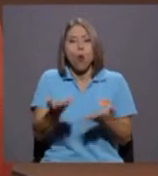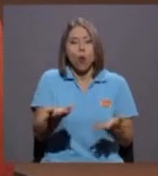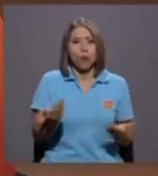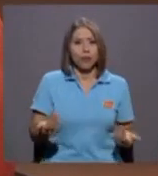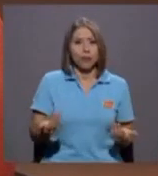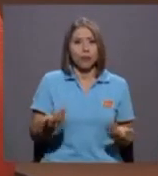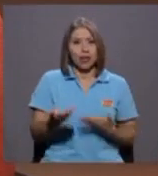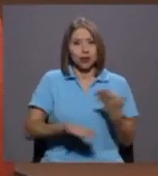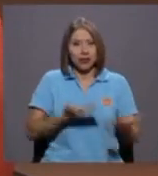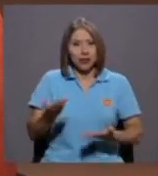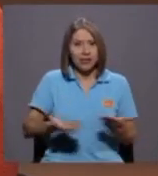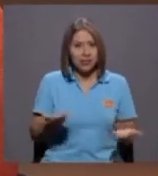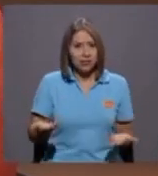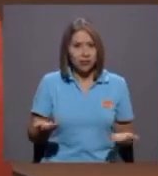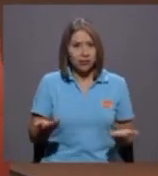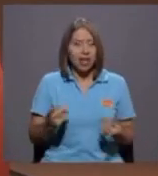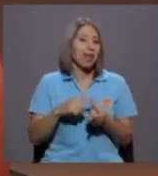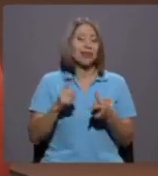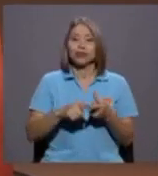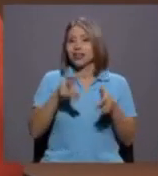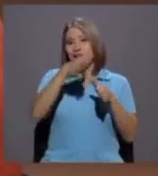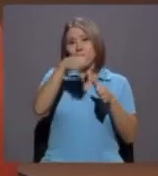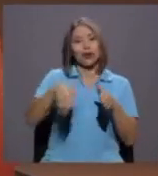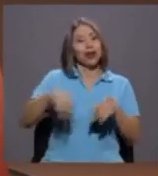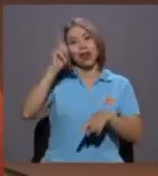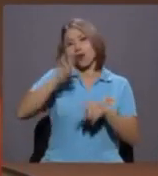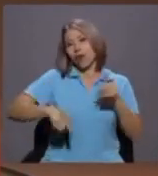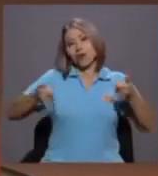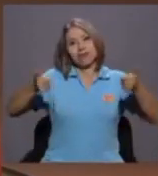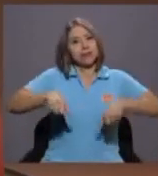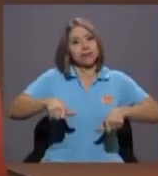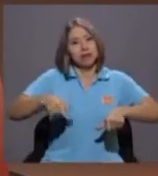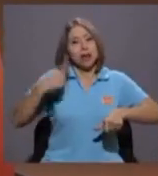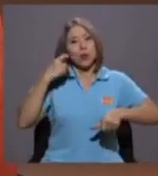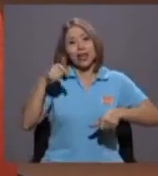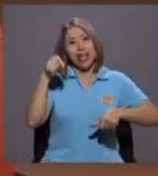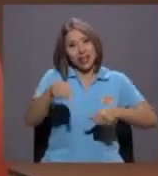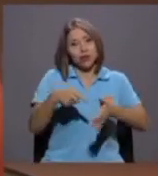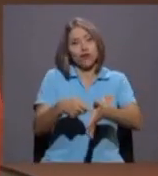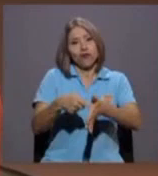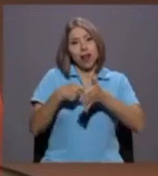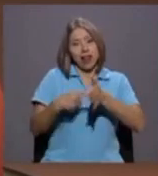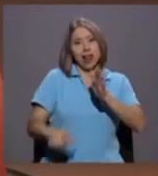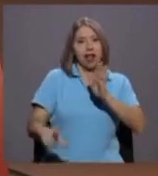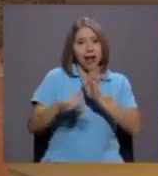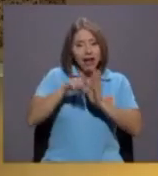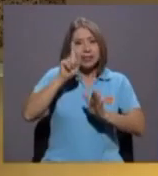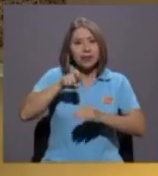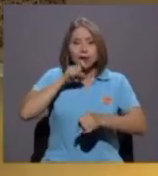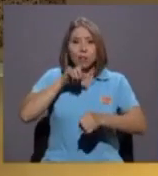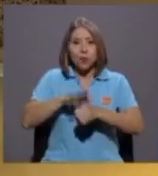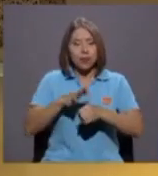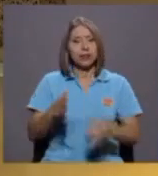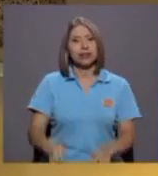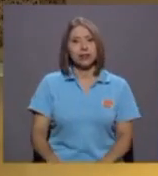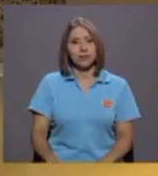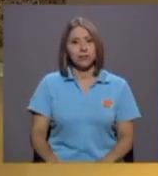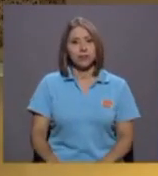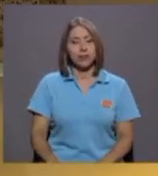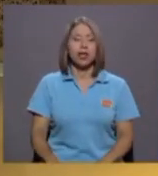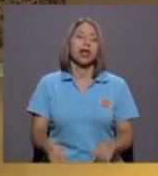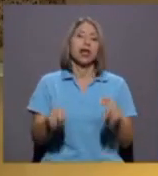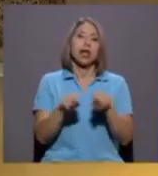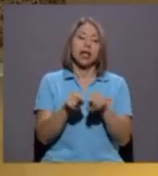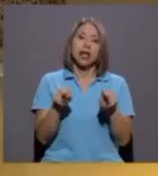de los servicios. Entonces tampoco puede la Contraloría, porque estos son requerimientos legales que deben de cumplirse. Y por el